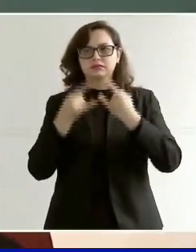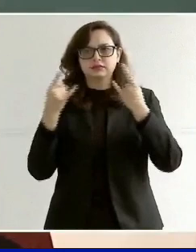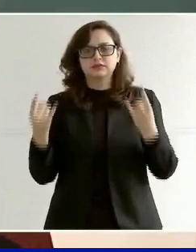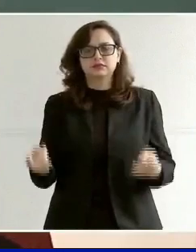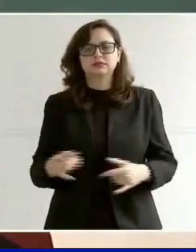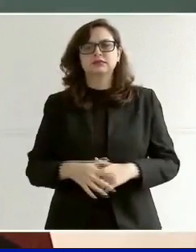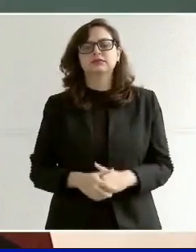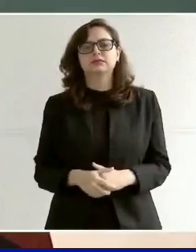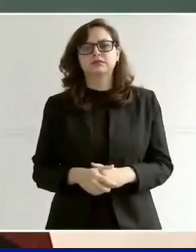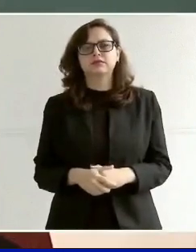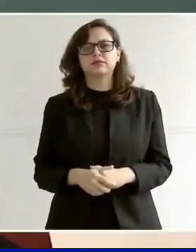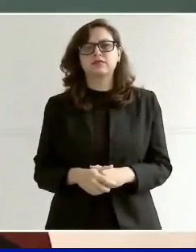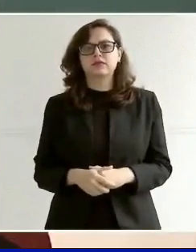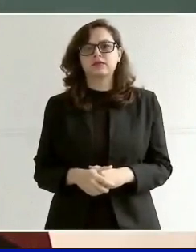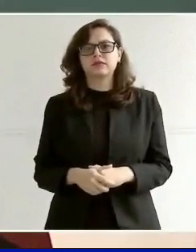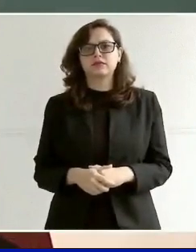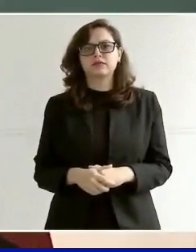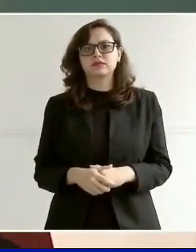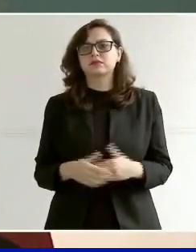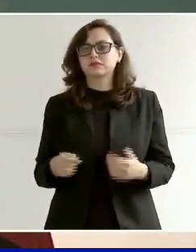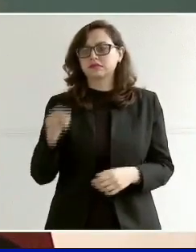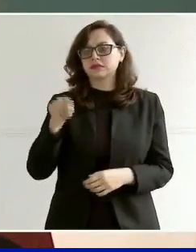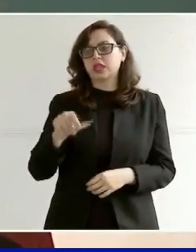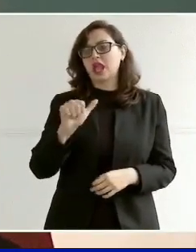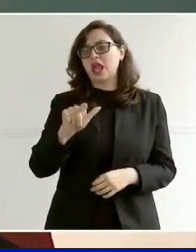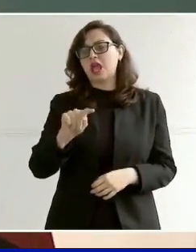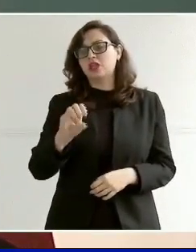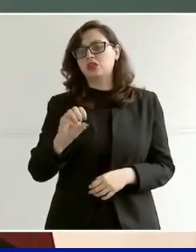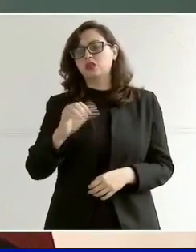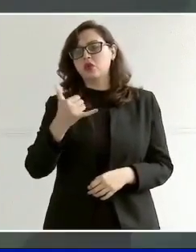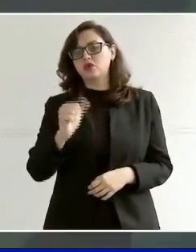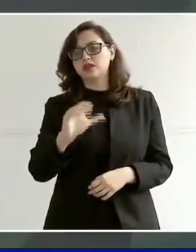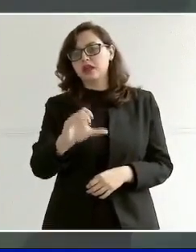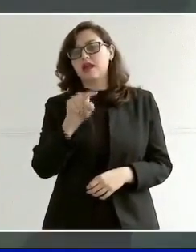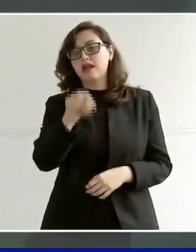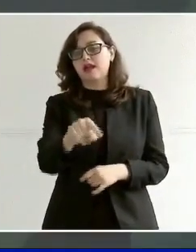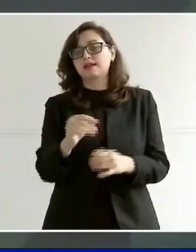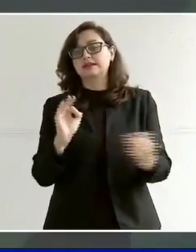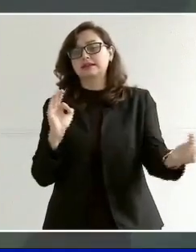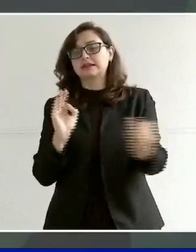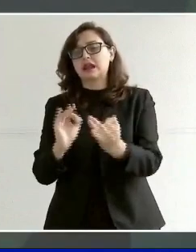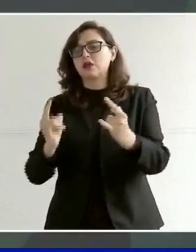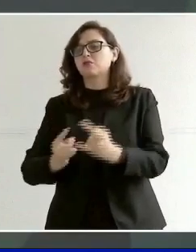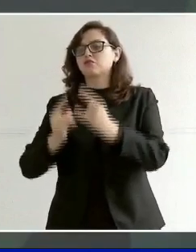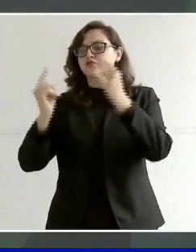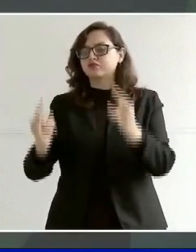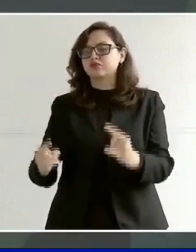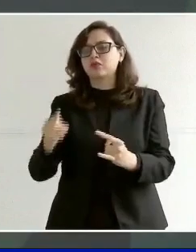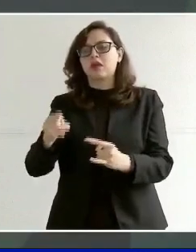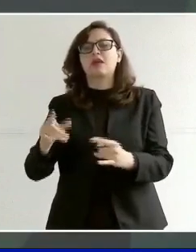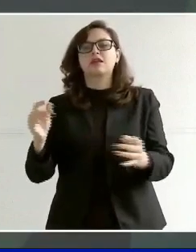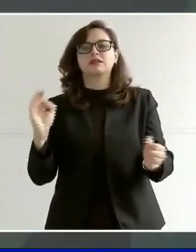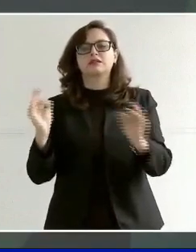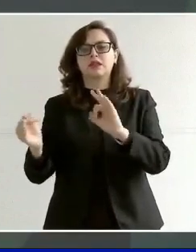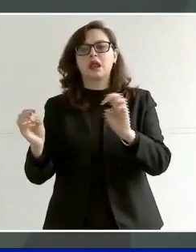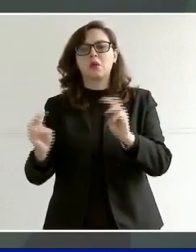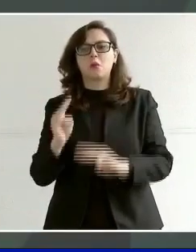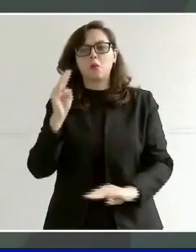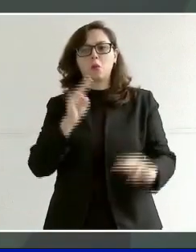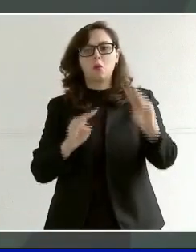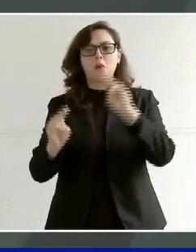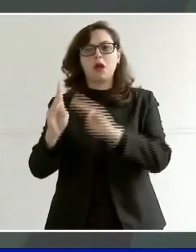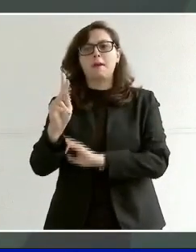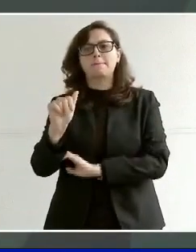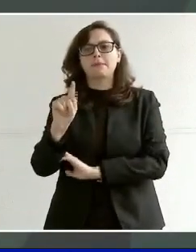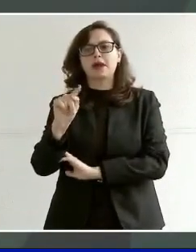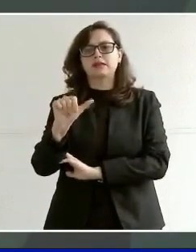Ellos hicieron campamento muy cerca de Atoyac, muy cerca, en un cerro, la